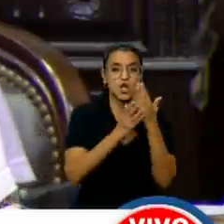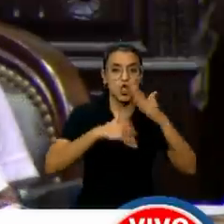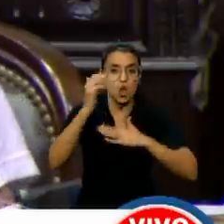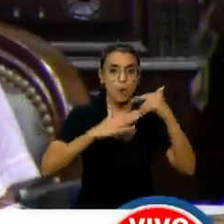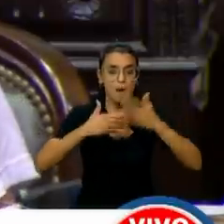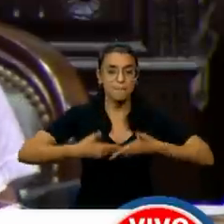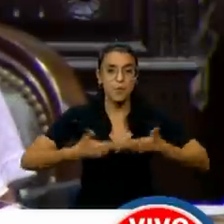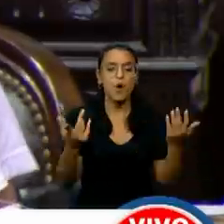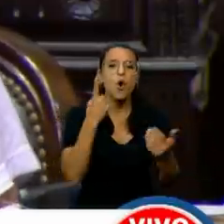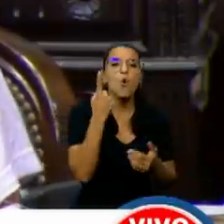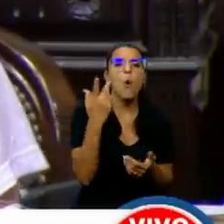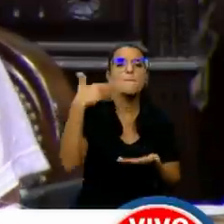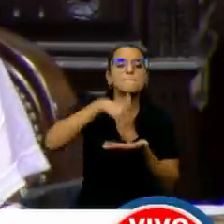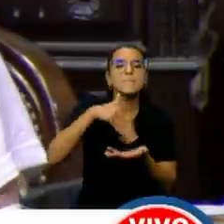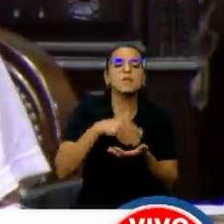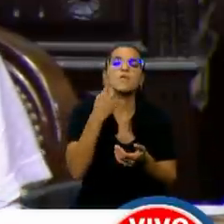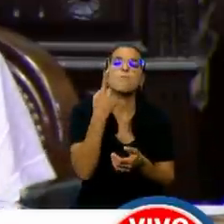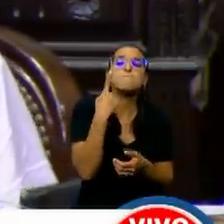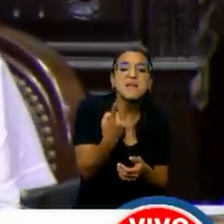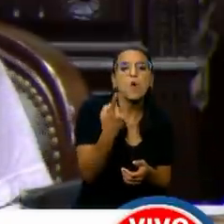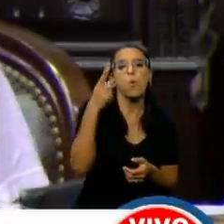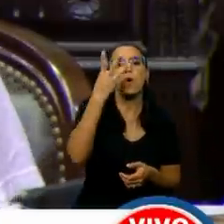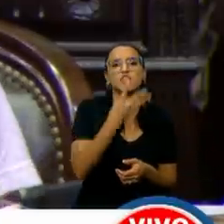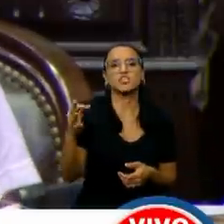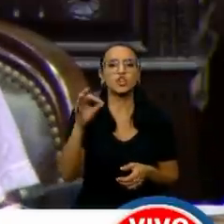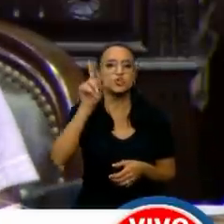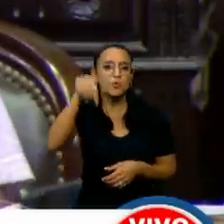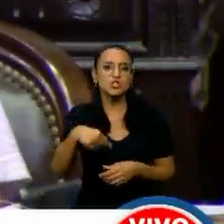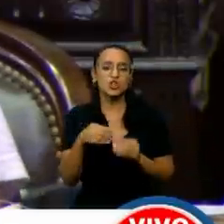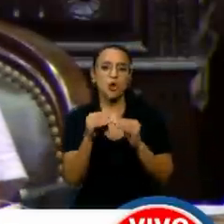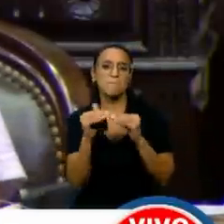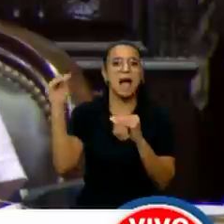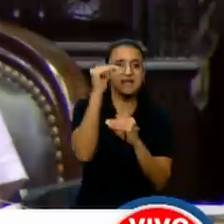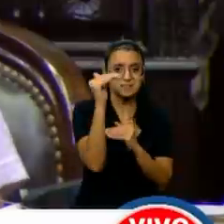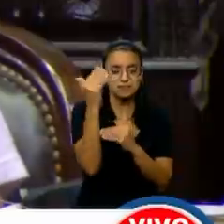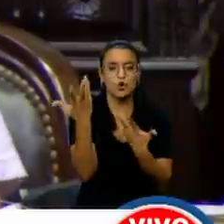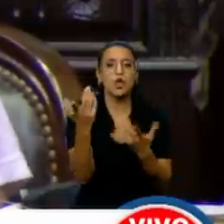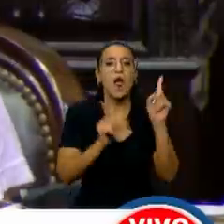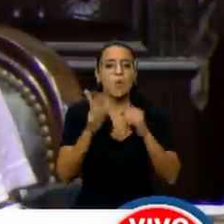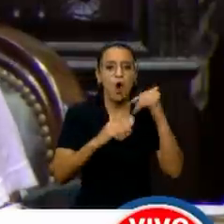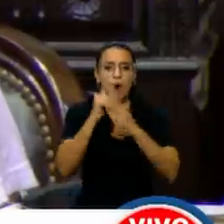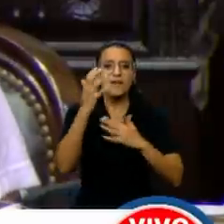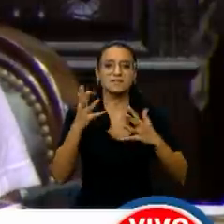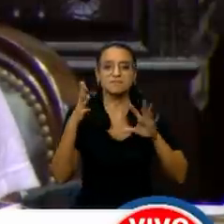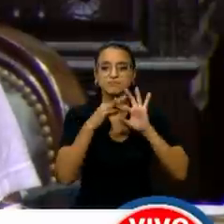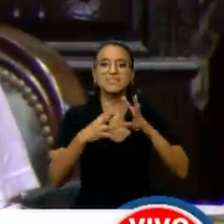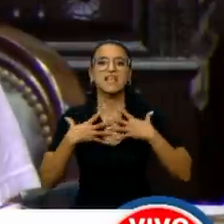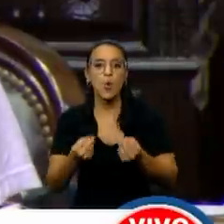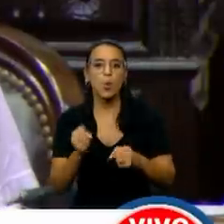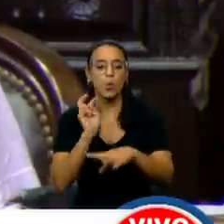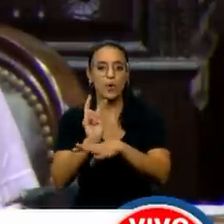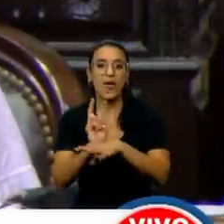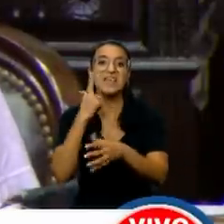de un mil 447 por ciento más porque hay obras que tienen que ver con la salud y el cuidado y son